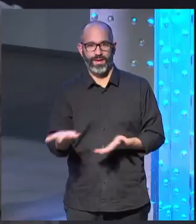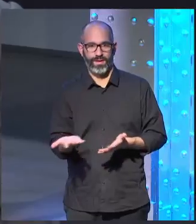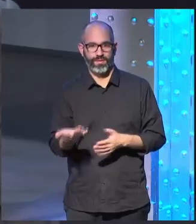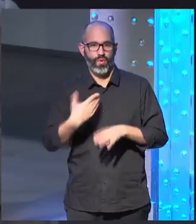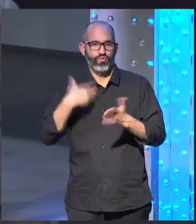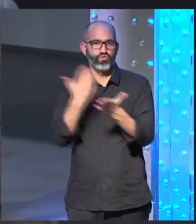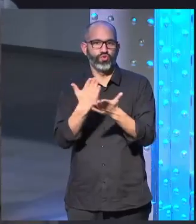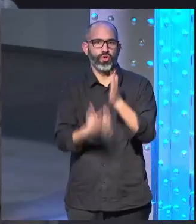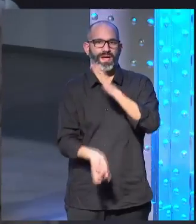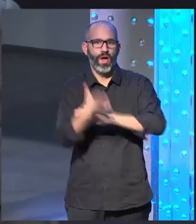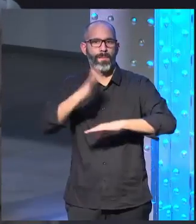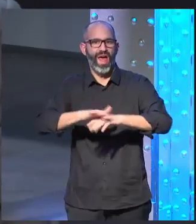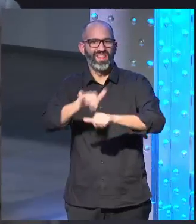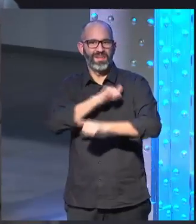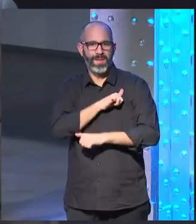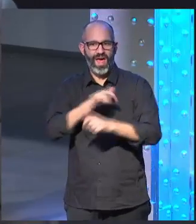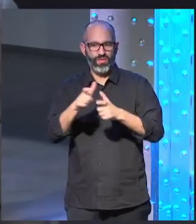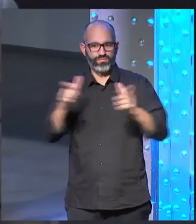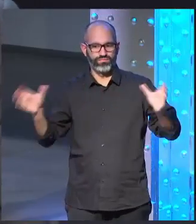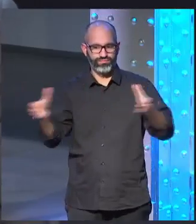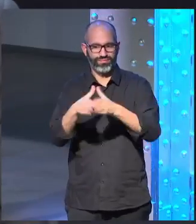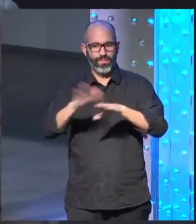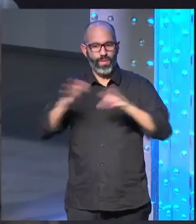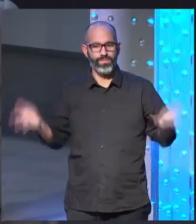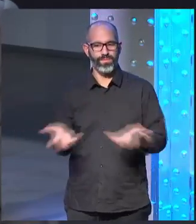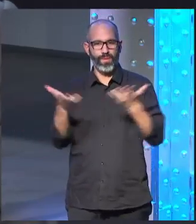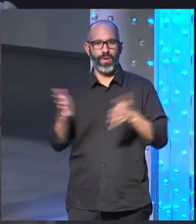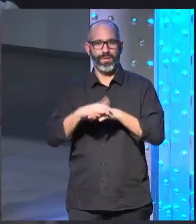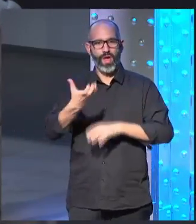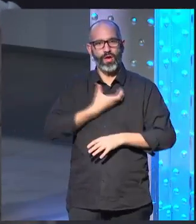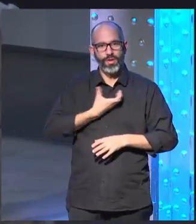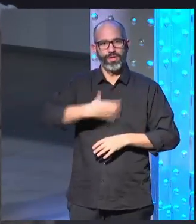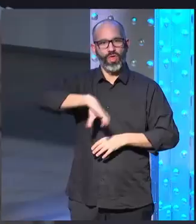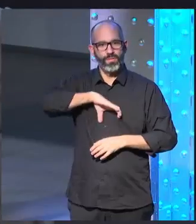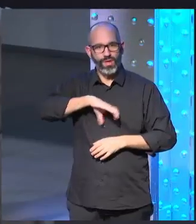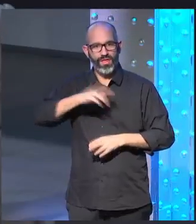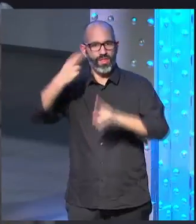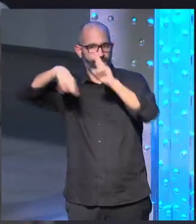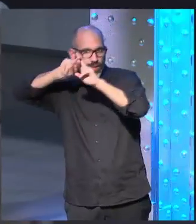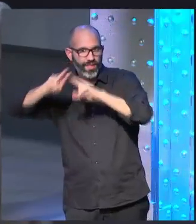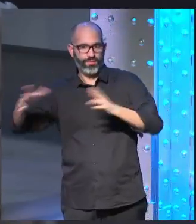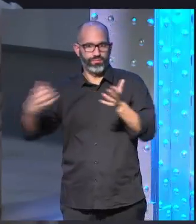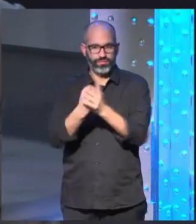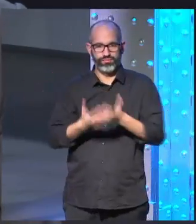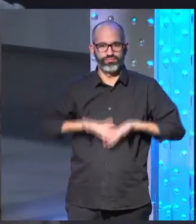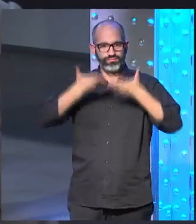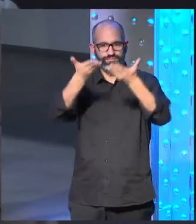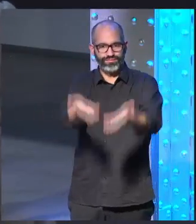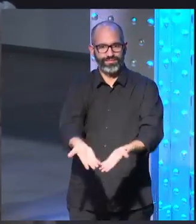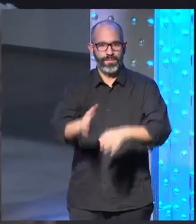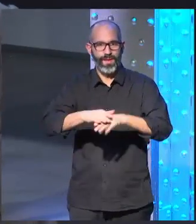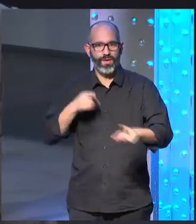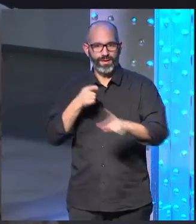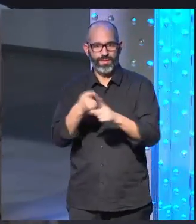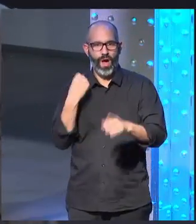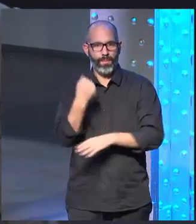de cursos para desempleados promovidos por una institución y que el INEM, el SEPE actual,